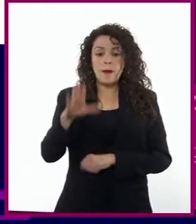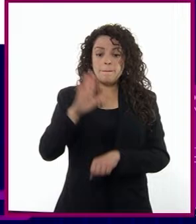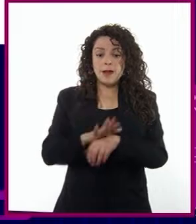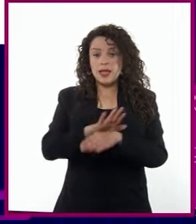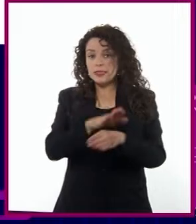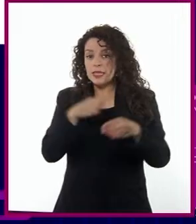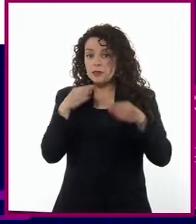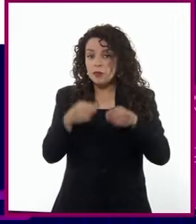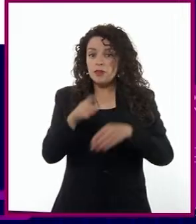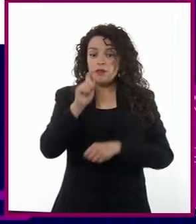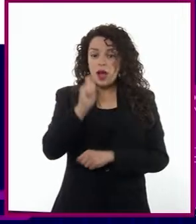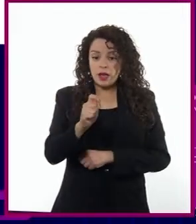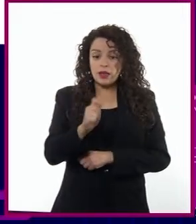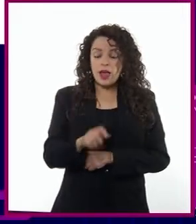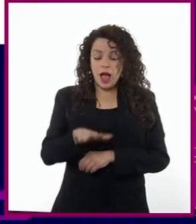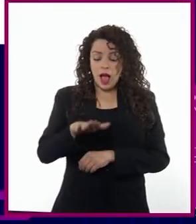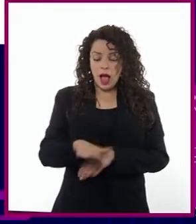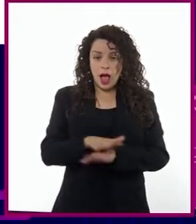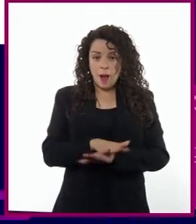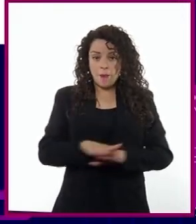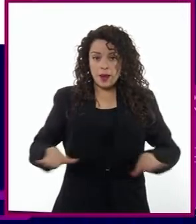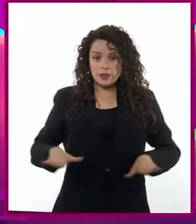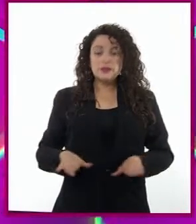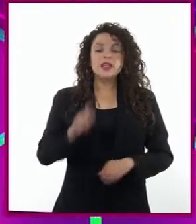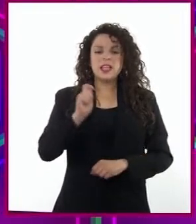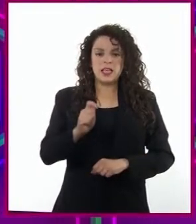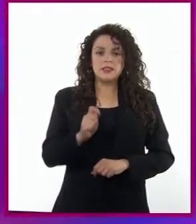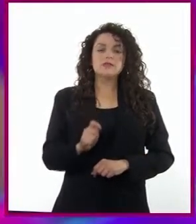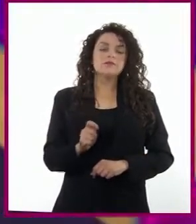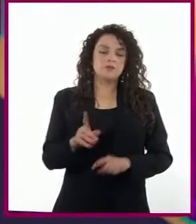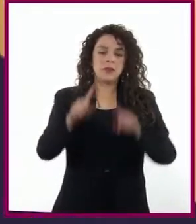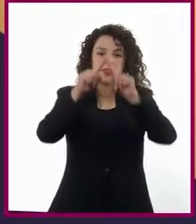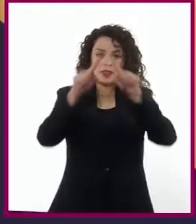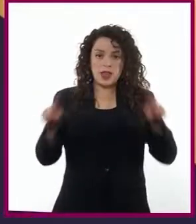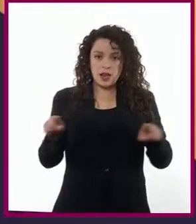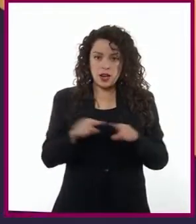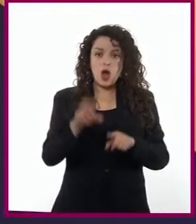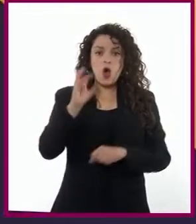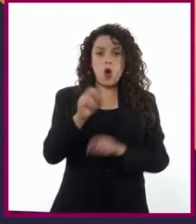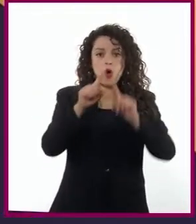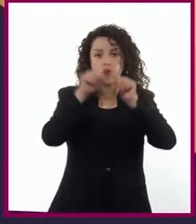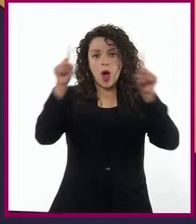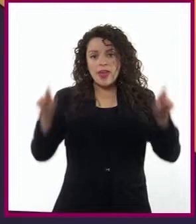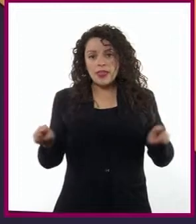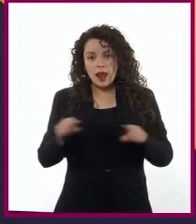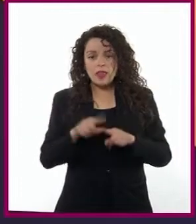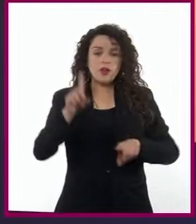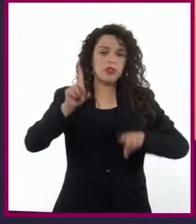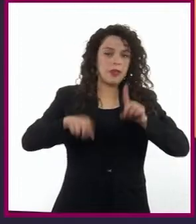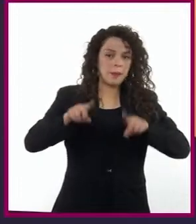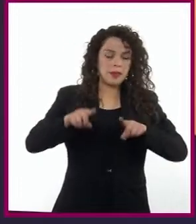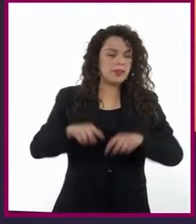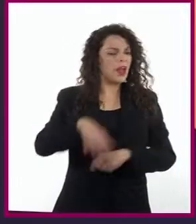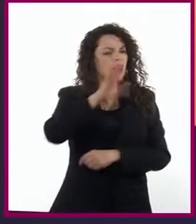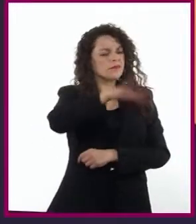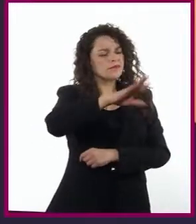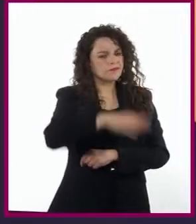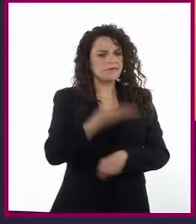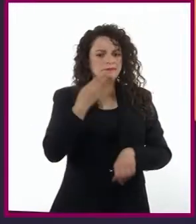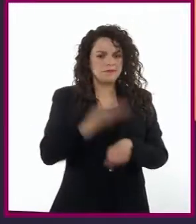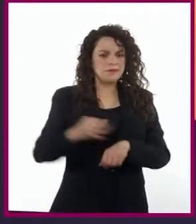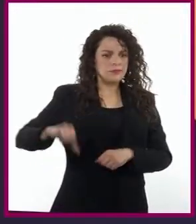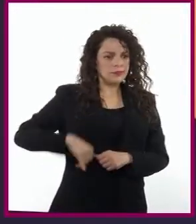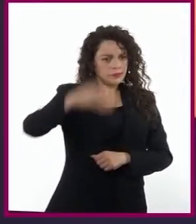presenten una base triangular o de un cuadrilátero. Maestro Abel, es muy interesante saber manejar las fórmulas